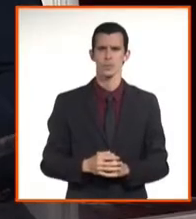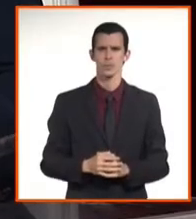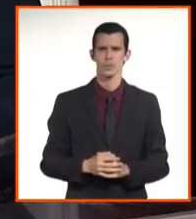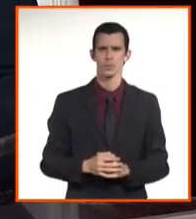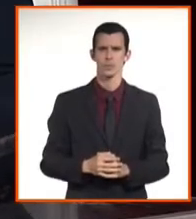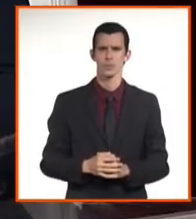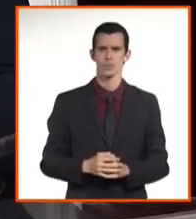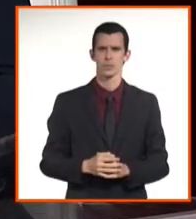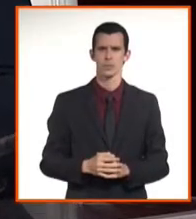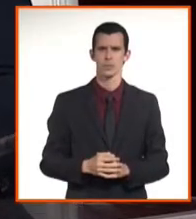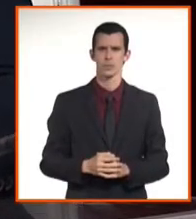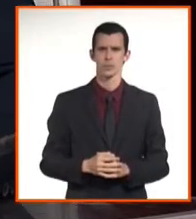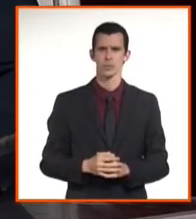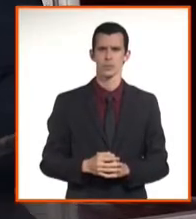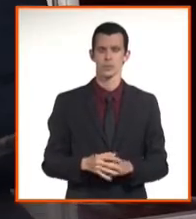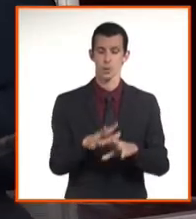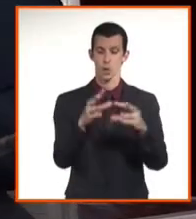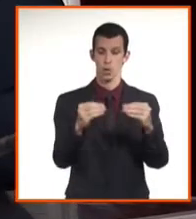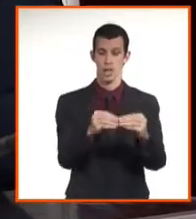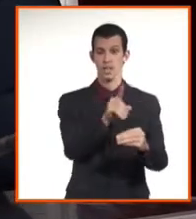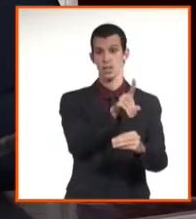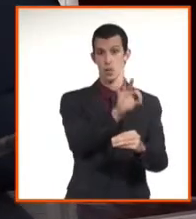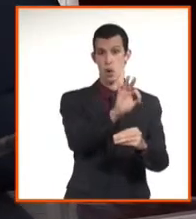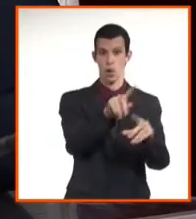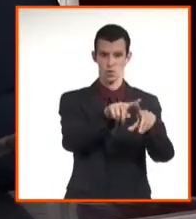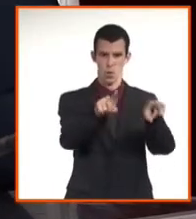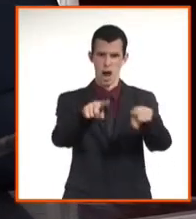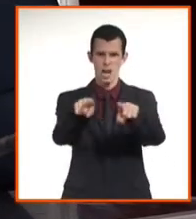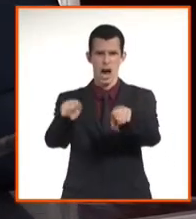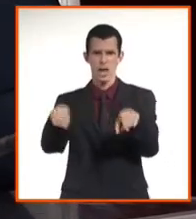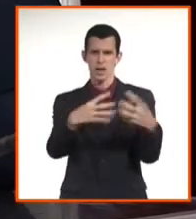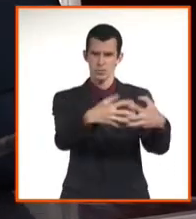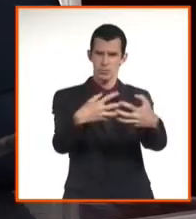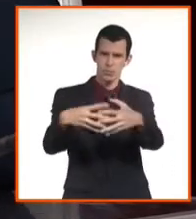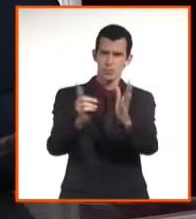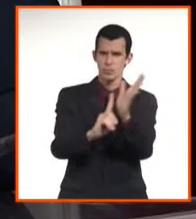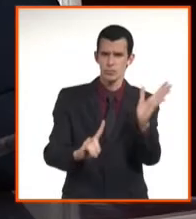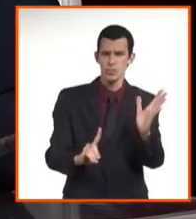están por encima de las 200.000 horas de operación, nosotros tenemos...